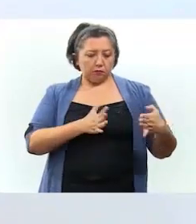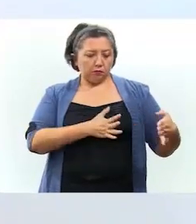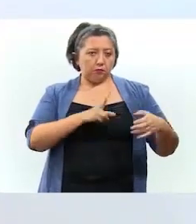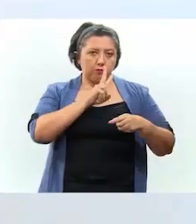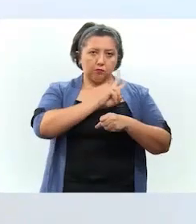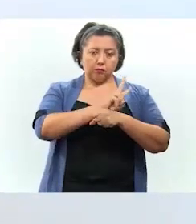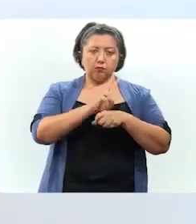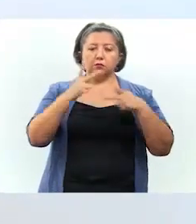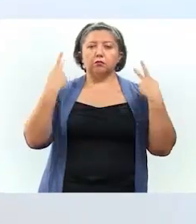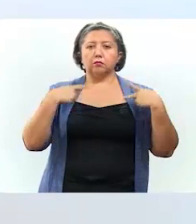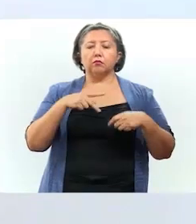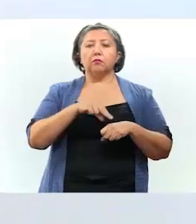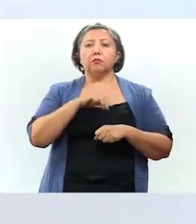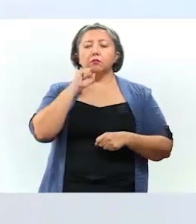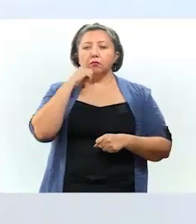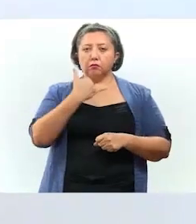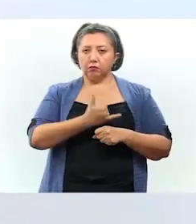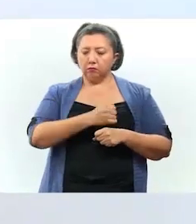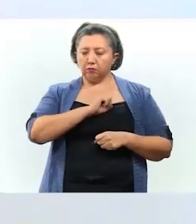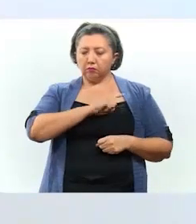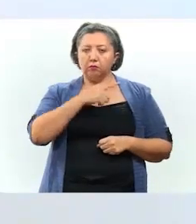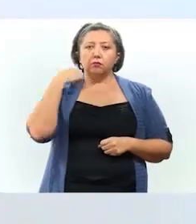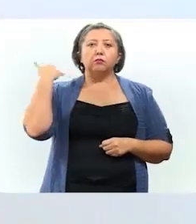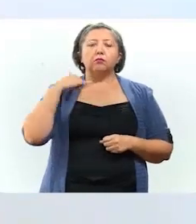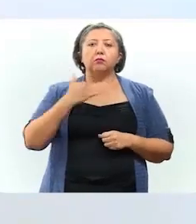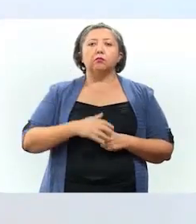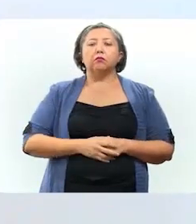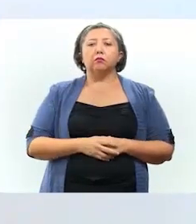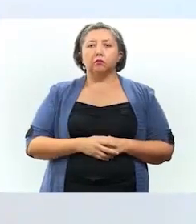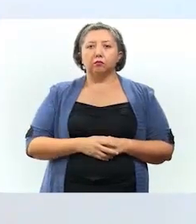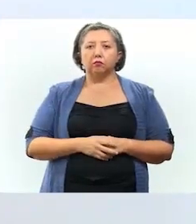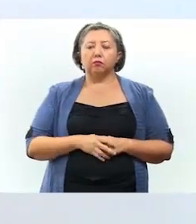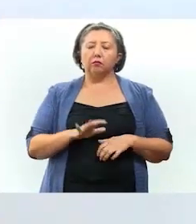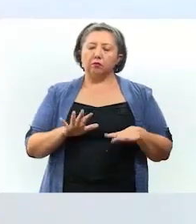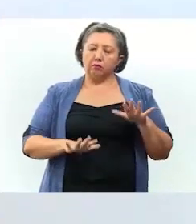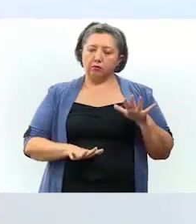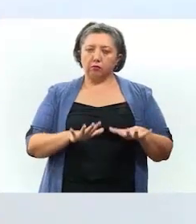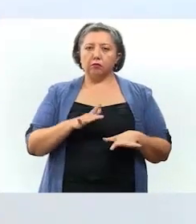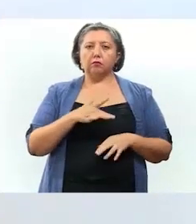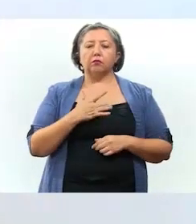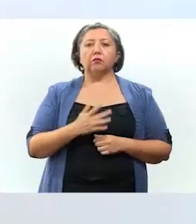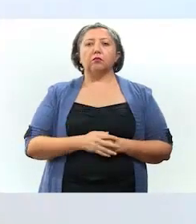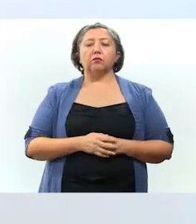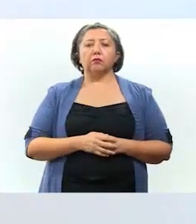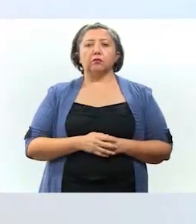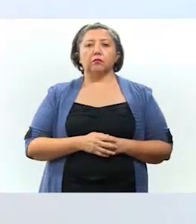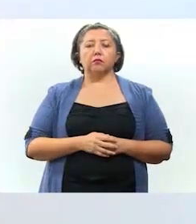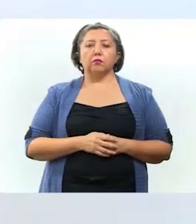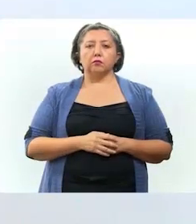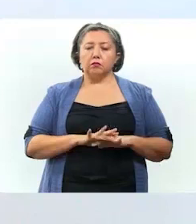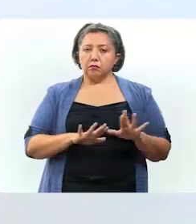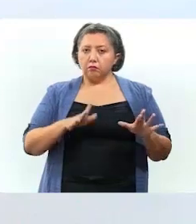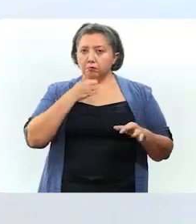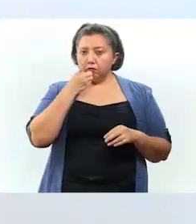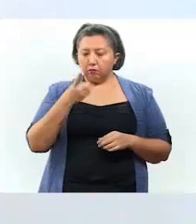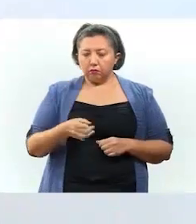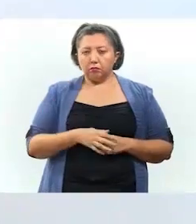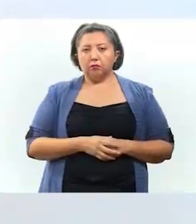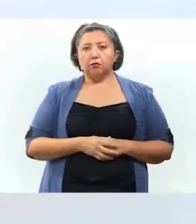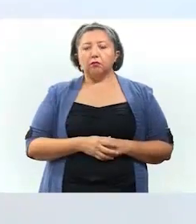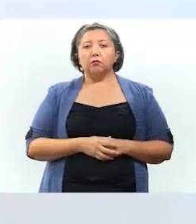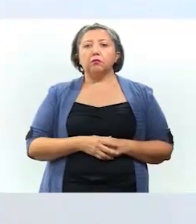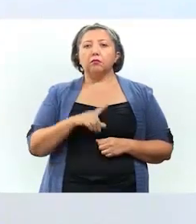aislados, monitoreados por personal médico de los servicios de salud de Yucatán. Presentan síntomas leves. Como ya se